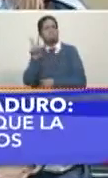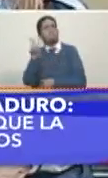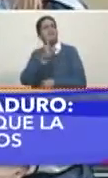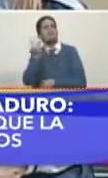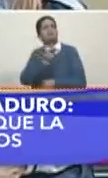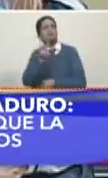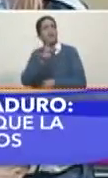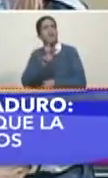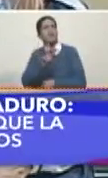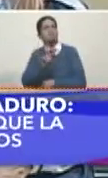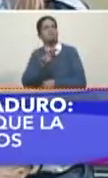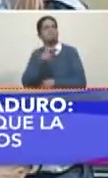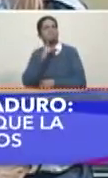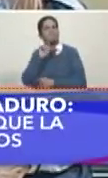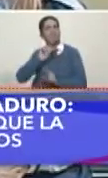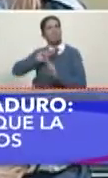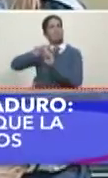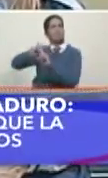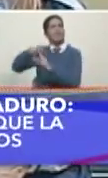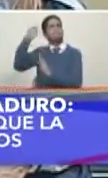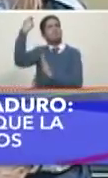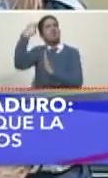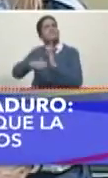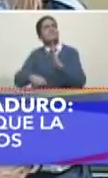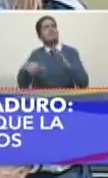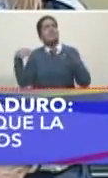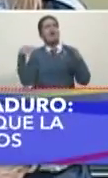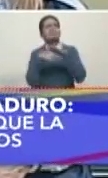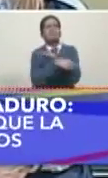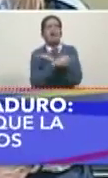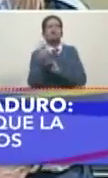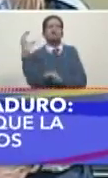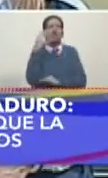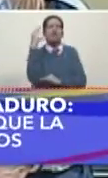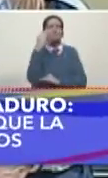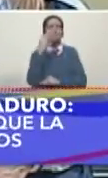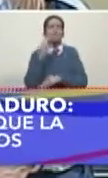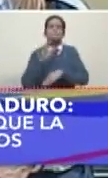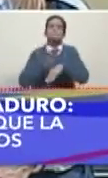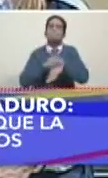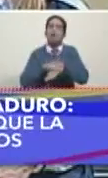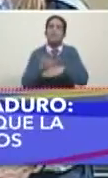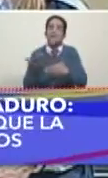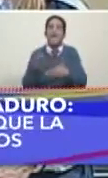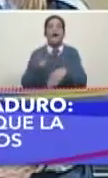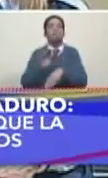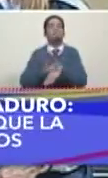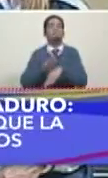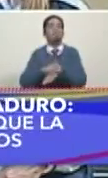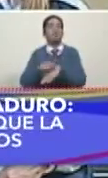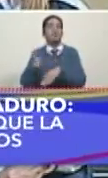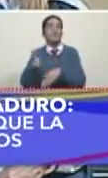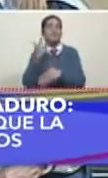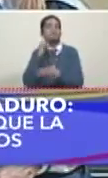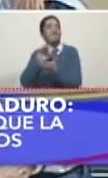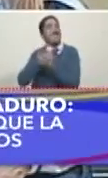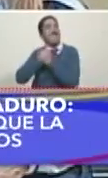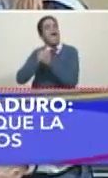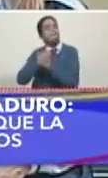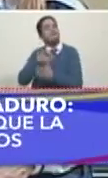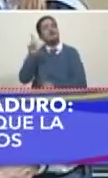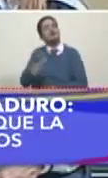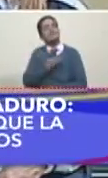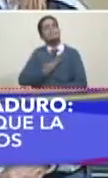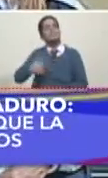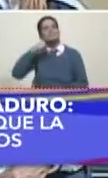es censurado y le prohíben la entrada a Colombia solo por su amistad política con el presidente Nicolás Maduro.